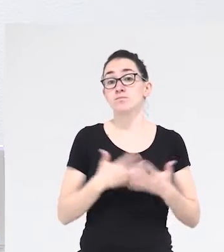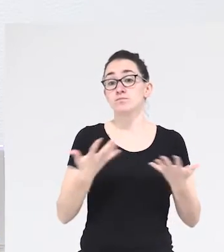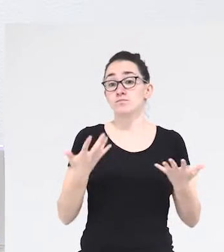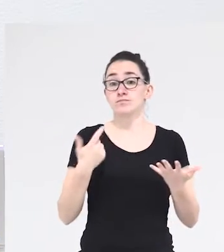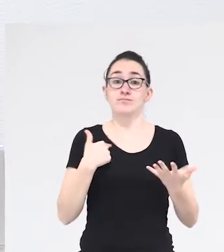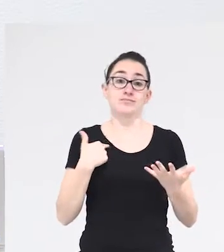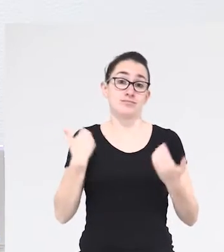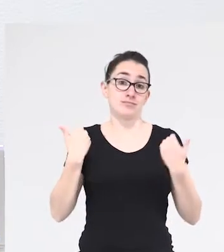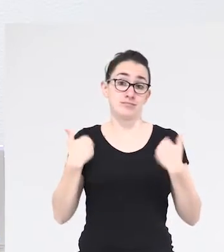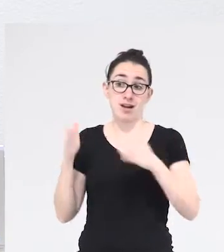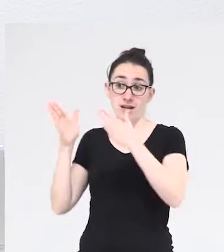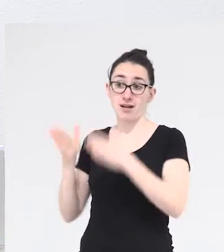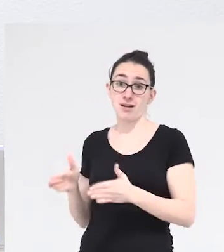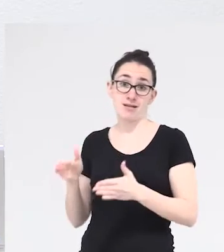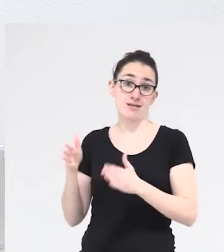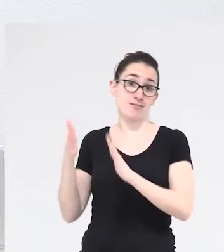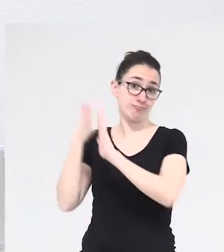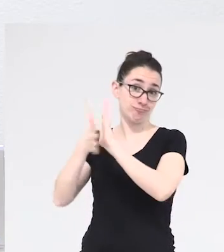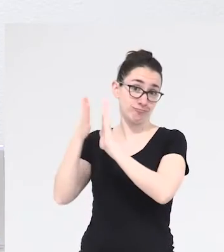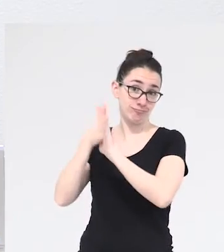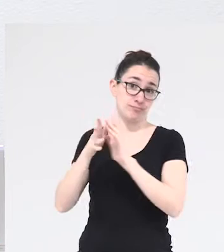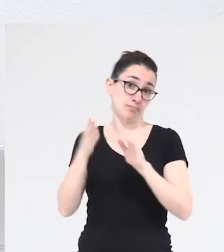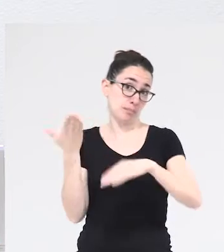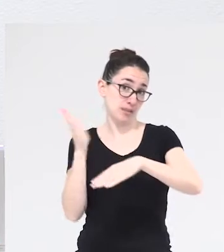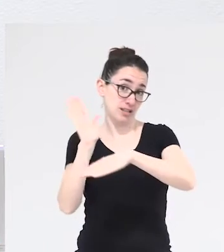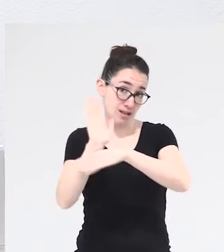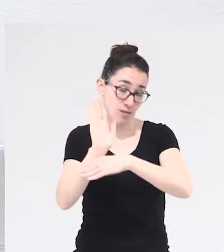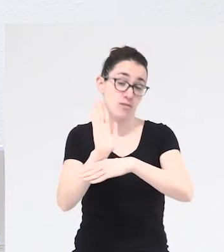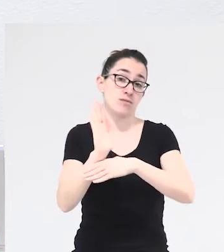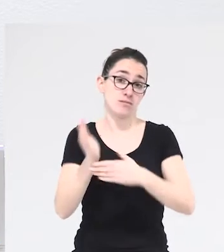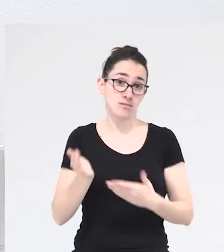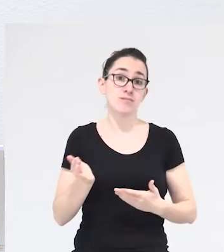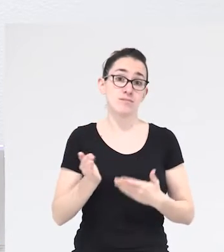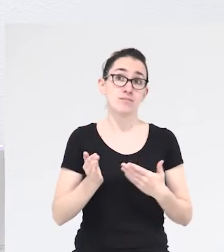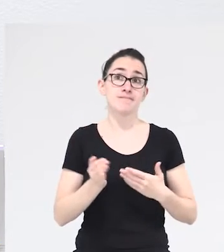como ya comentaba Maider en la presentación,